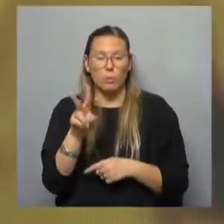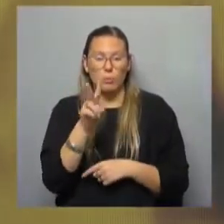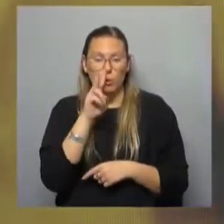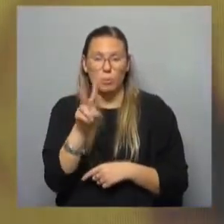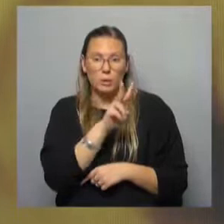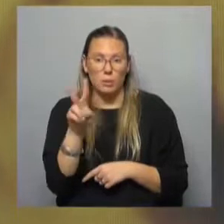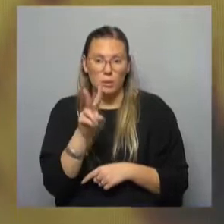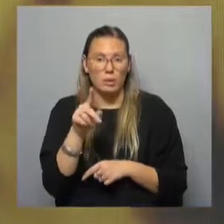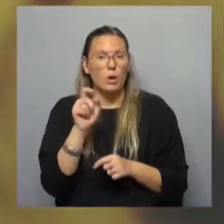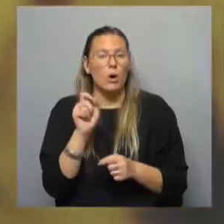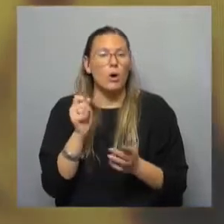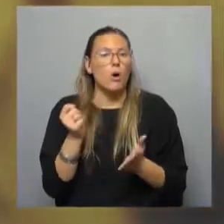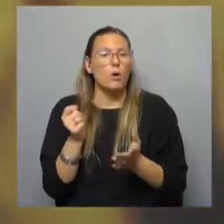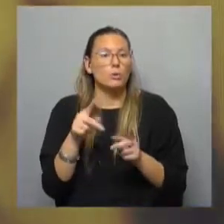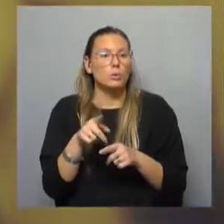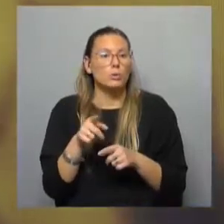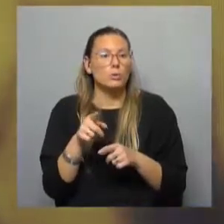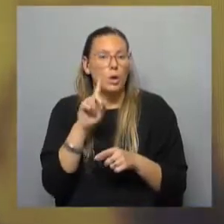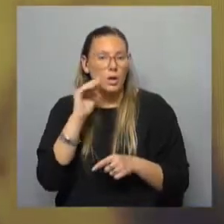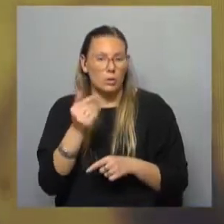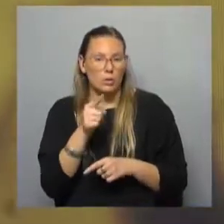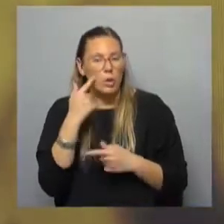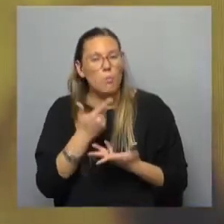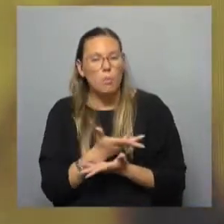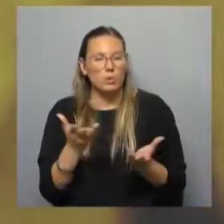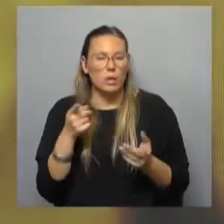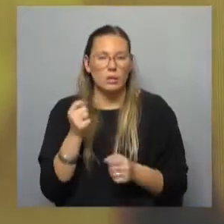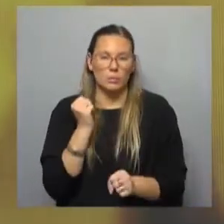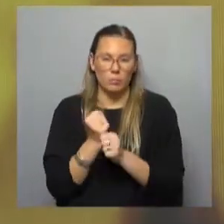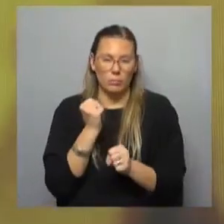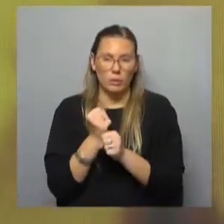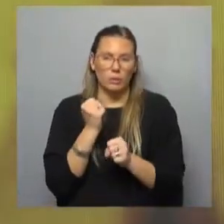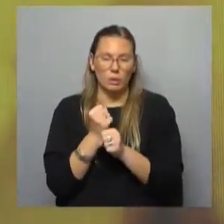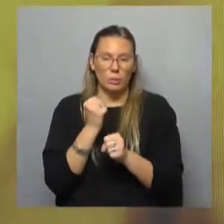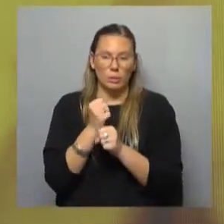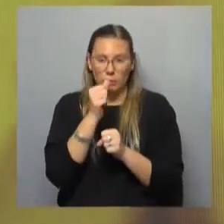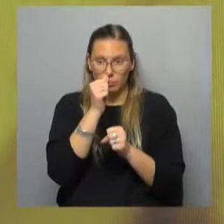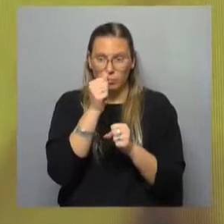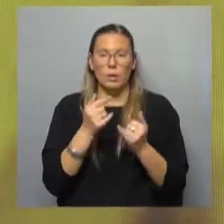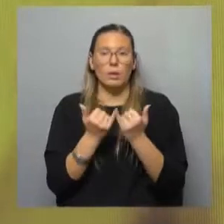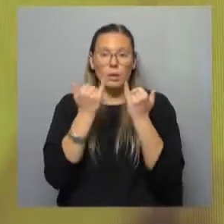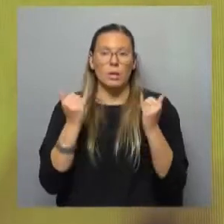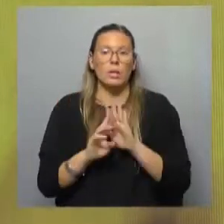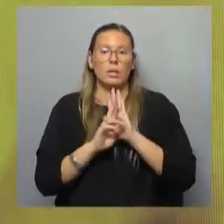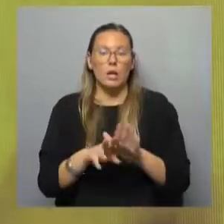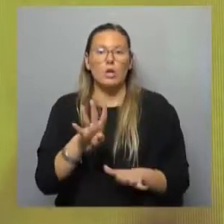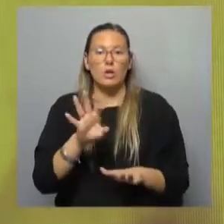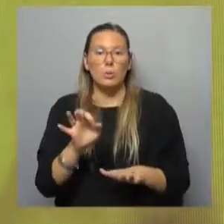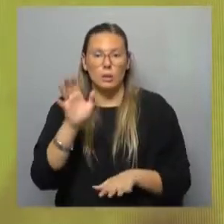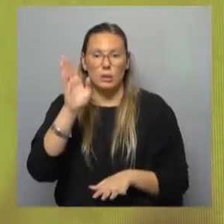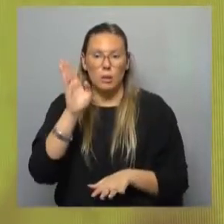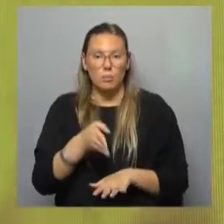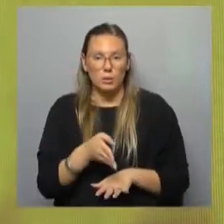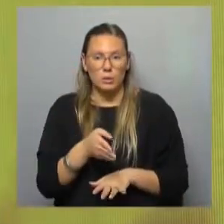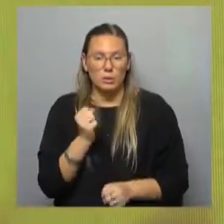se proclame así es justamente hacer visible esta tarea, este trabajo, que hoy en día representa el 90% de la